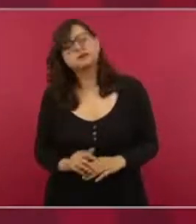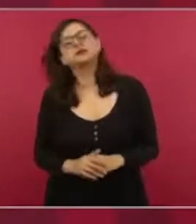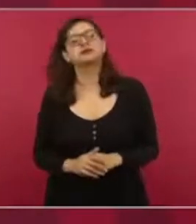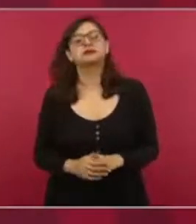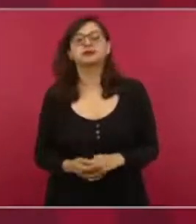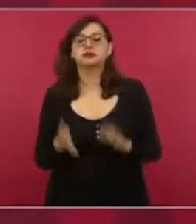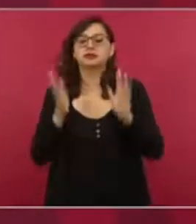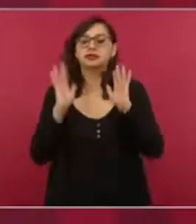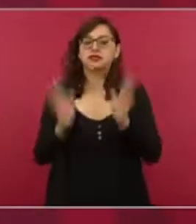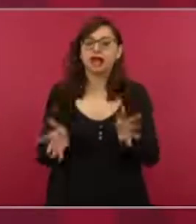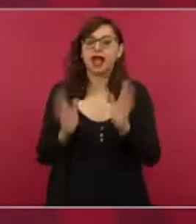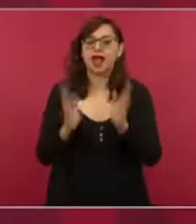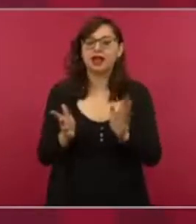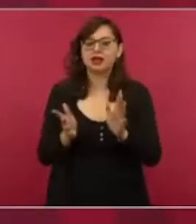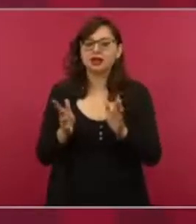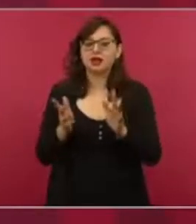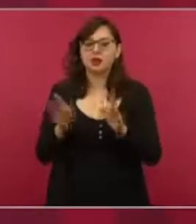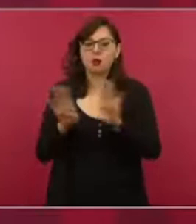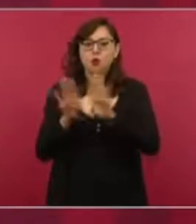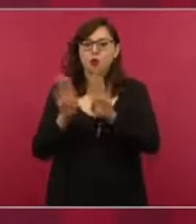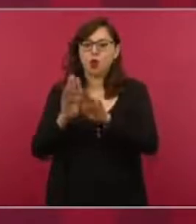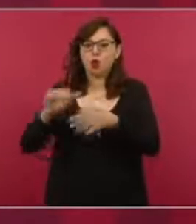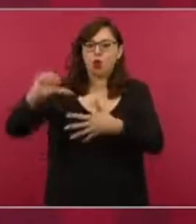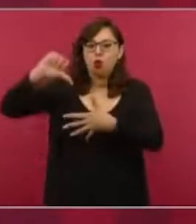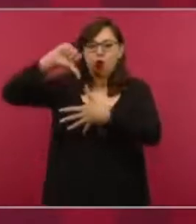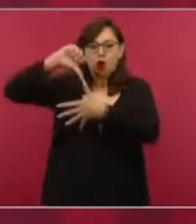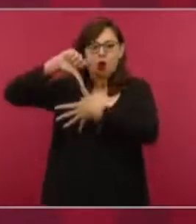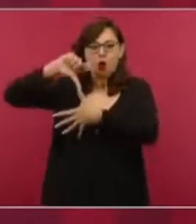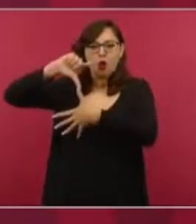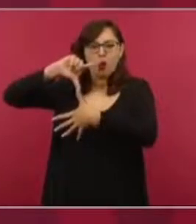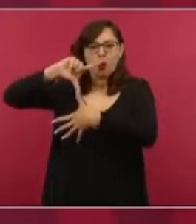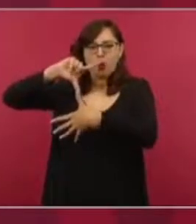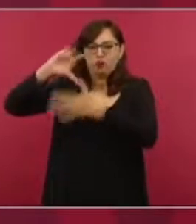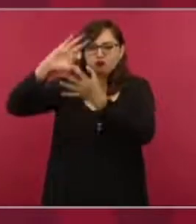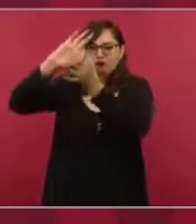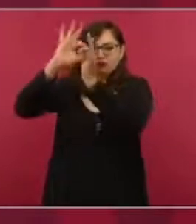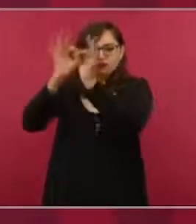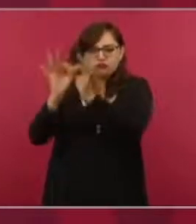orquestado, para que se entienda, en las redes.